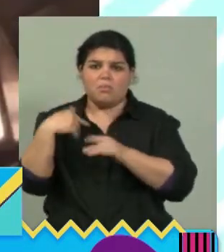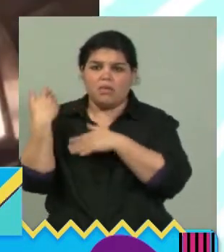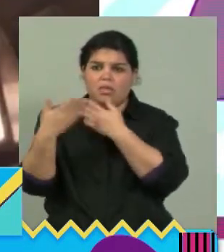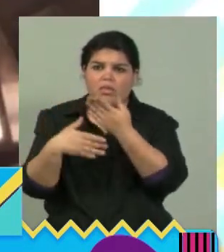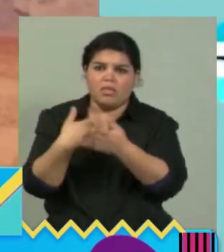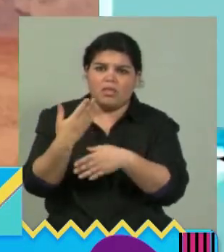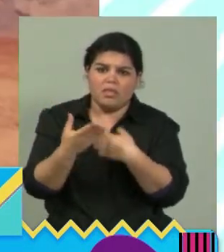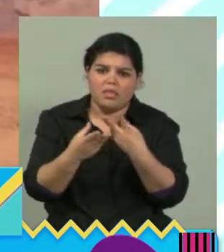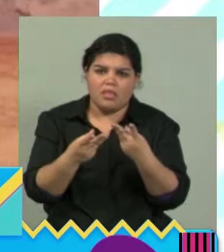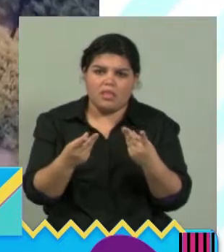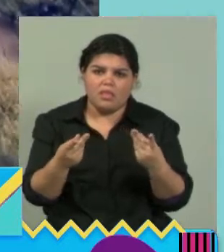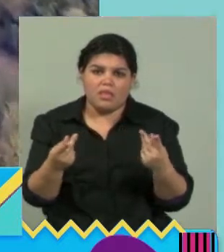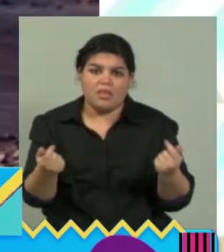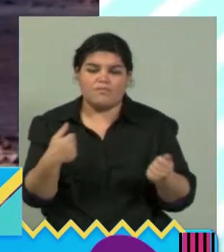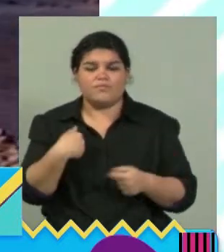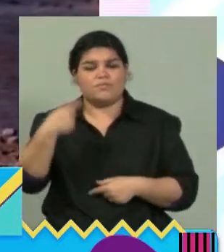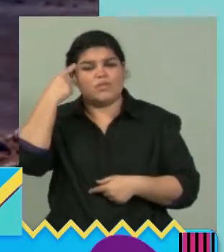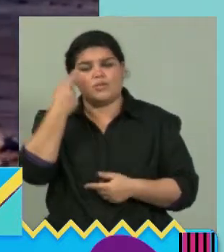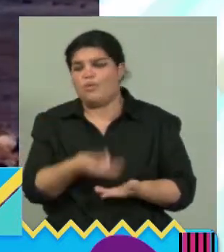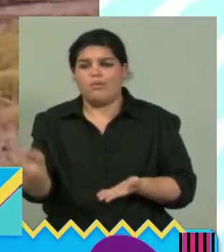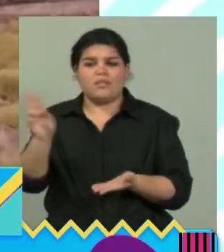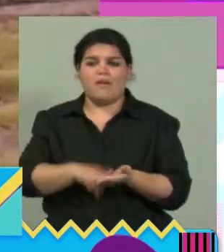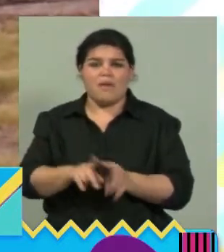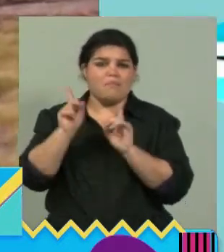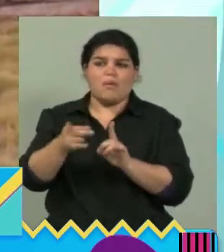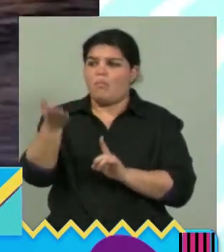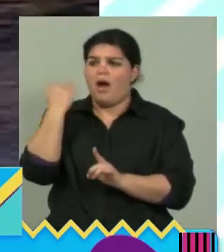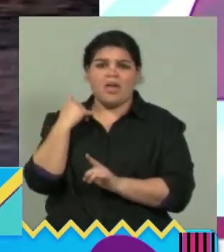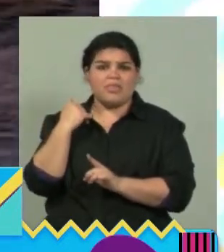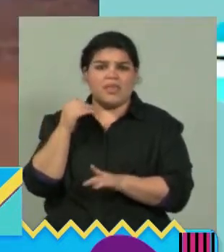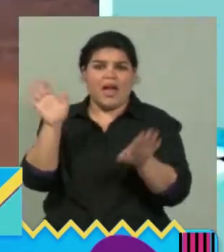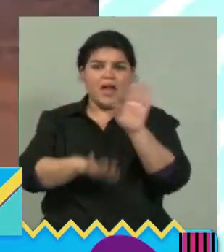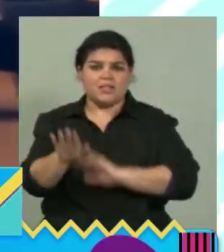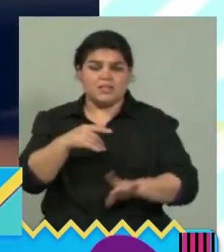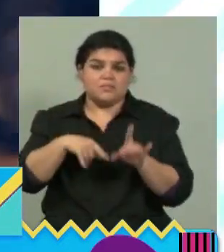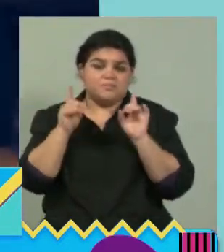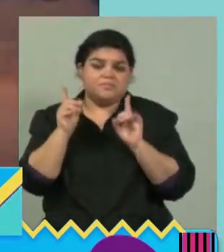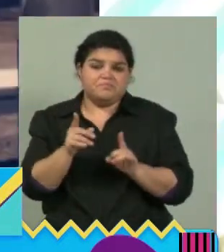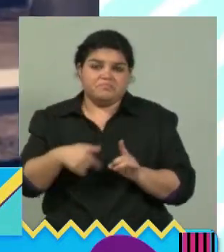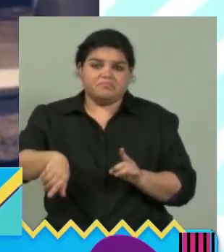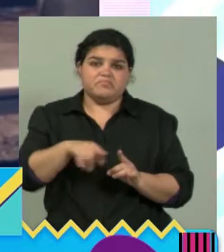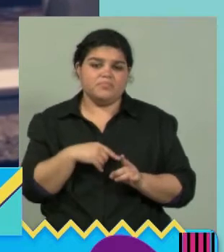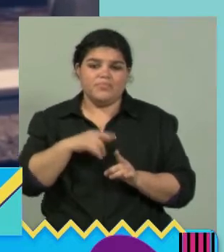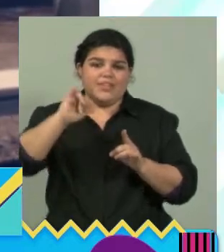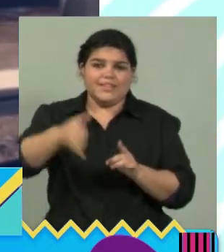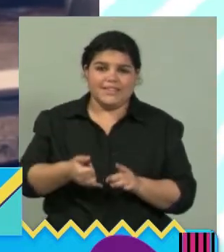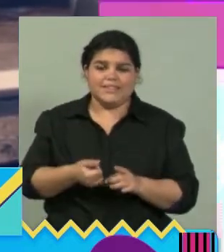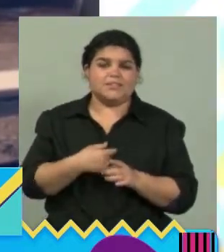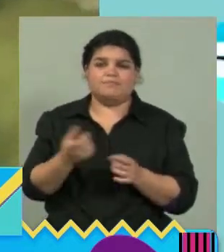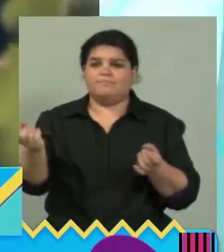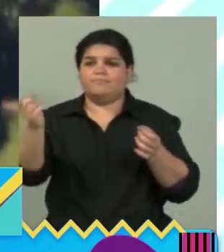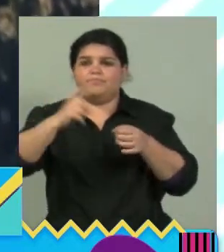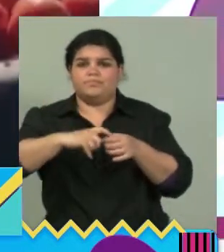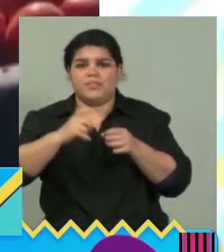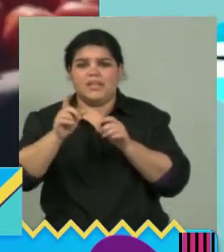que volver. Así que bueno, eso es un poco nuestra razón de ser, depende de la minería. Sin la minería nosotros no existiríamos.